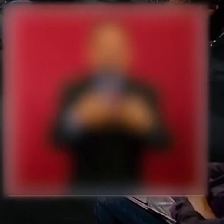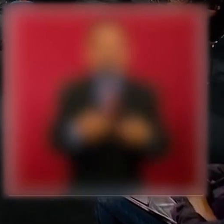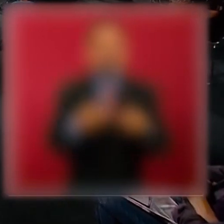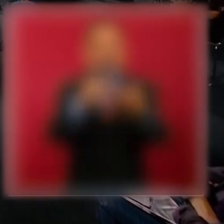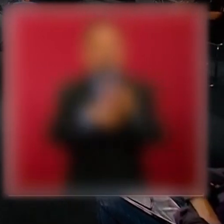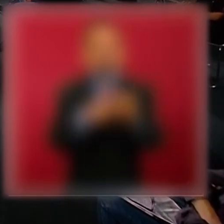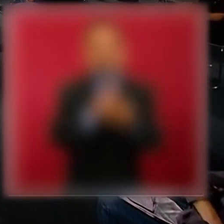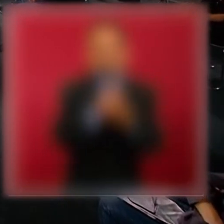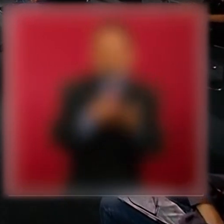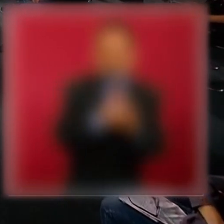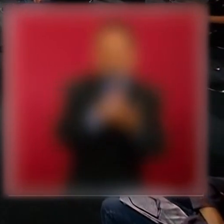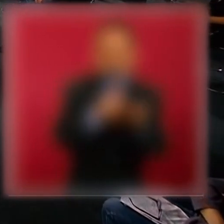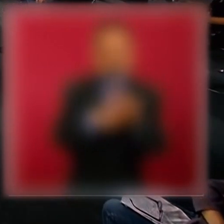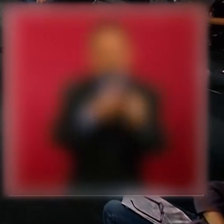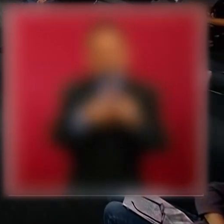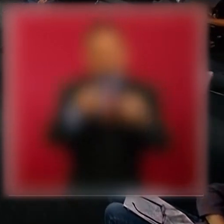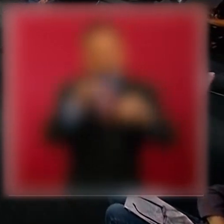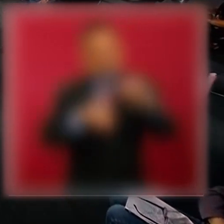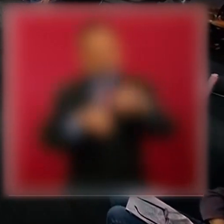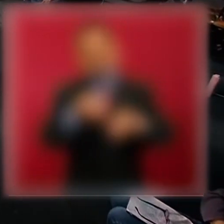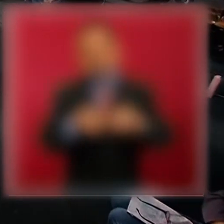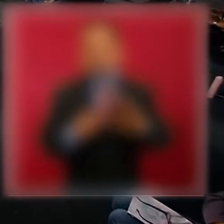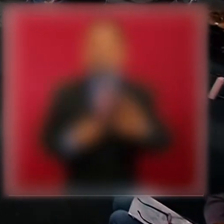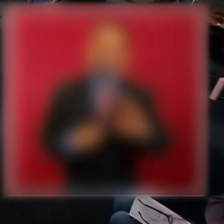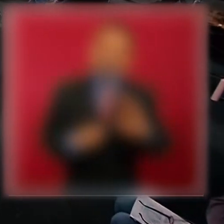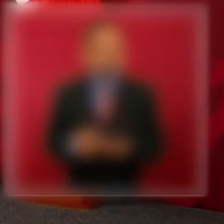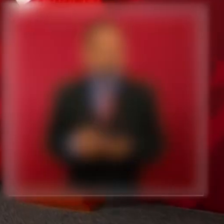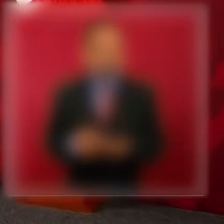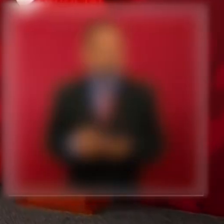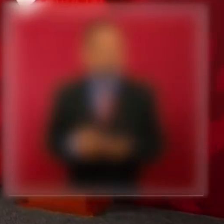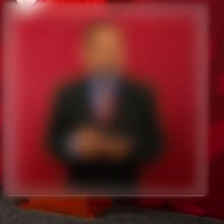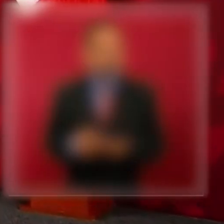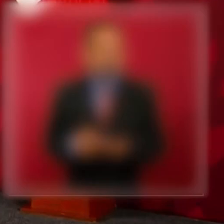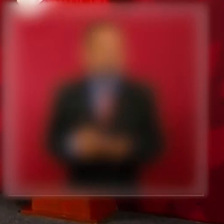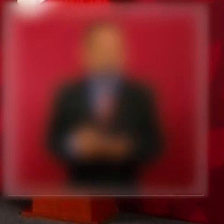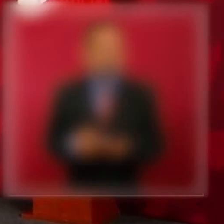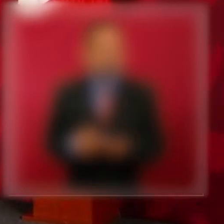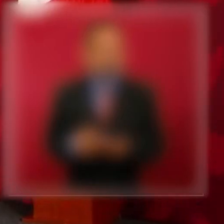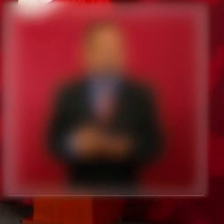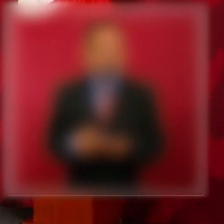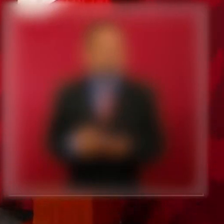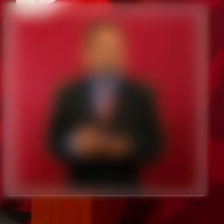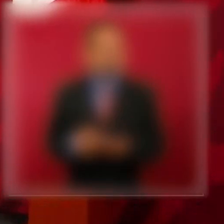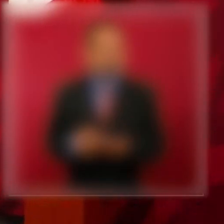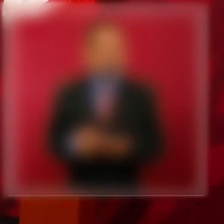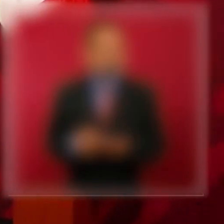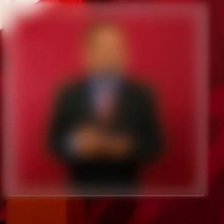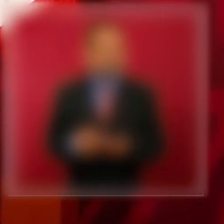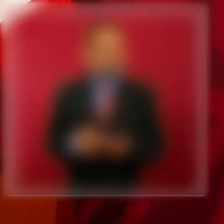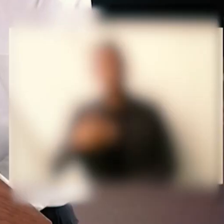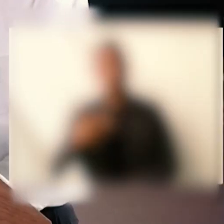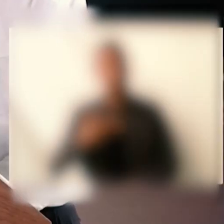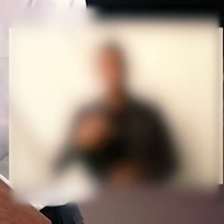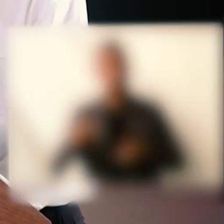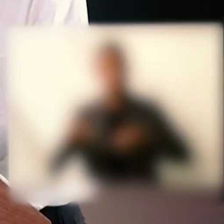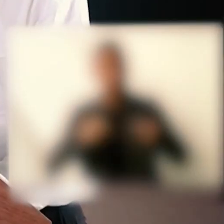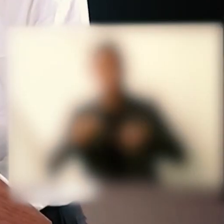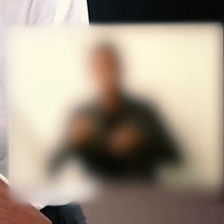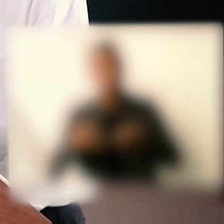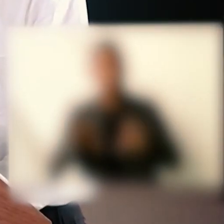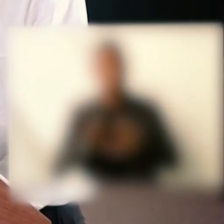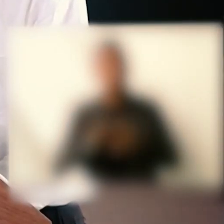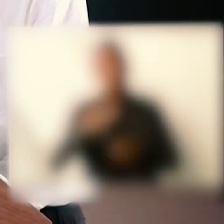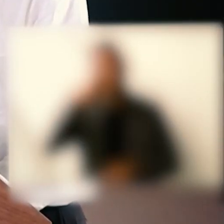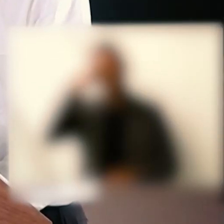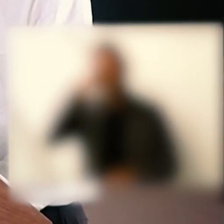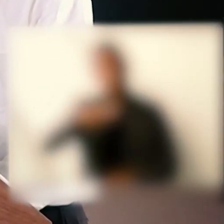presidente Andrés Manuel López Obrador explicó lo que trataría en la reunión con el enviado especial de la Casa Blanca para el Cambio Climático, John Kerry, y